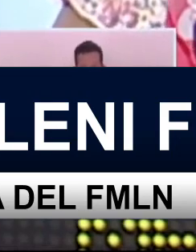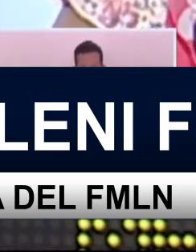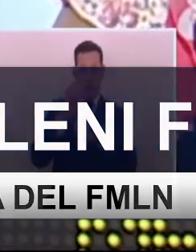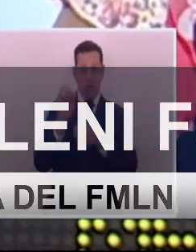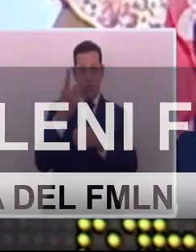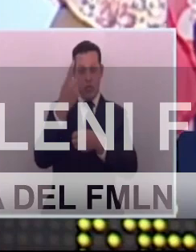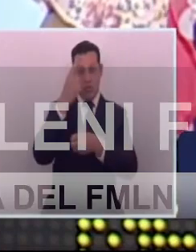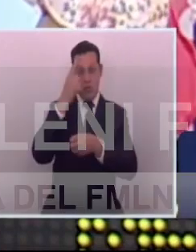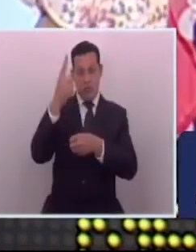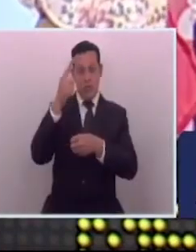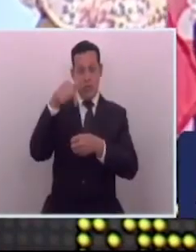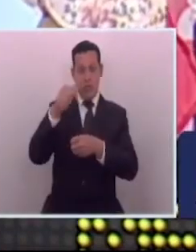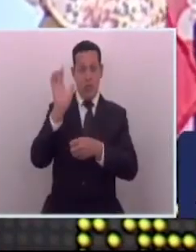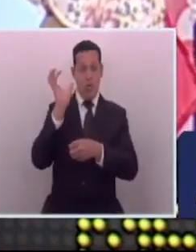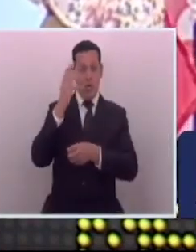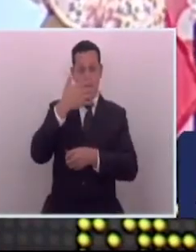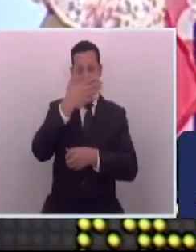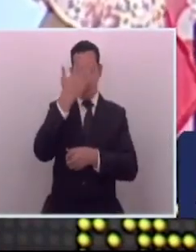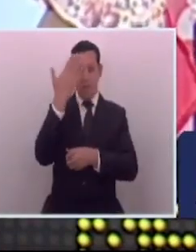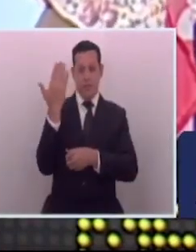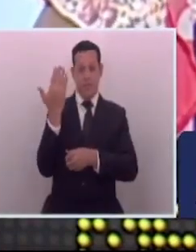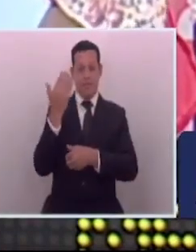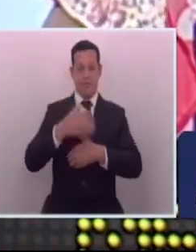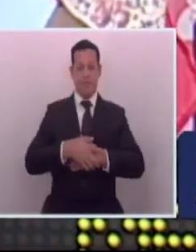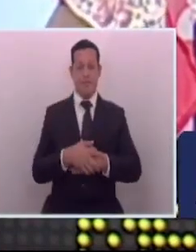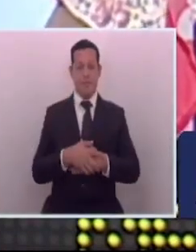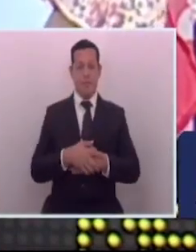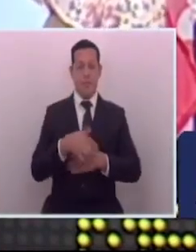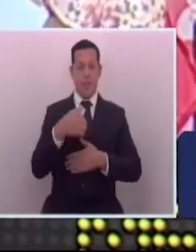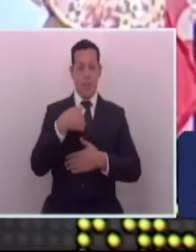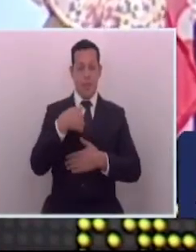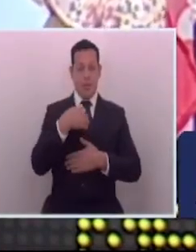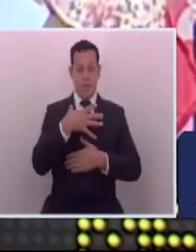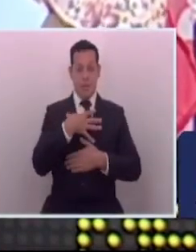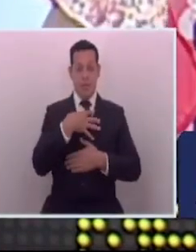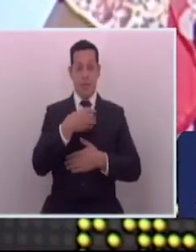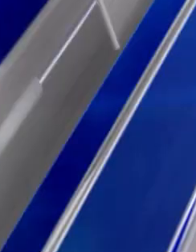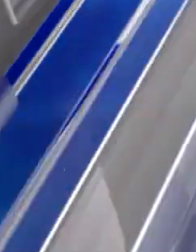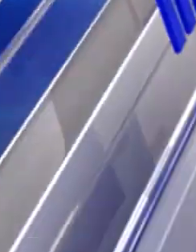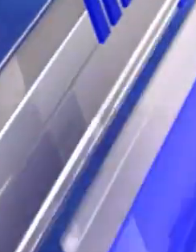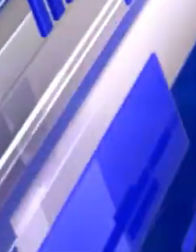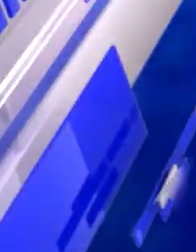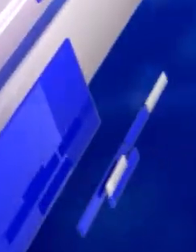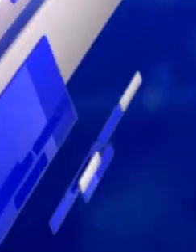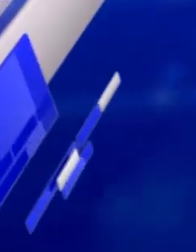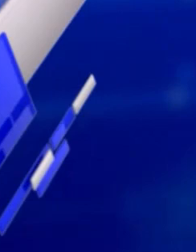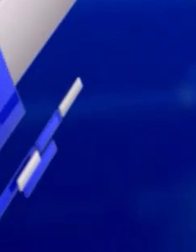los que hoy están de celeste. Informó para ITV Noticias, Samuel Barrios.